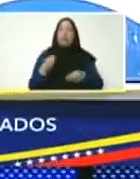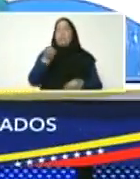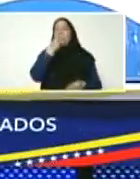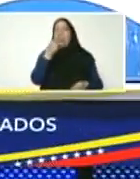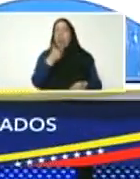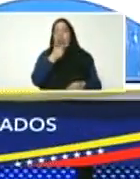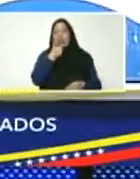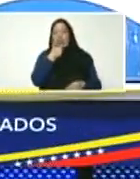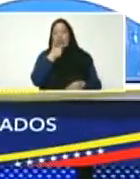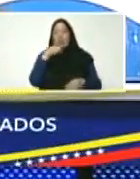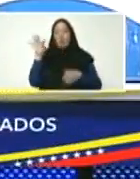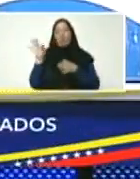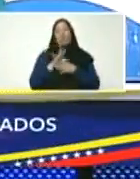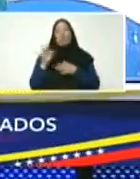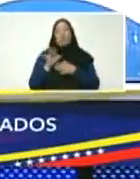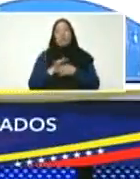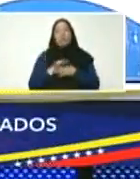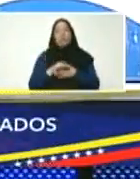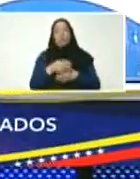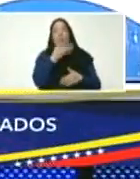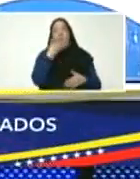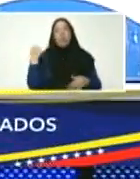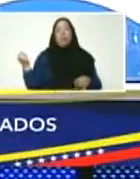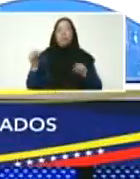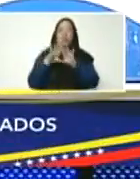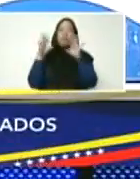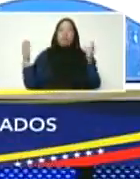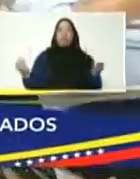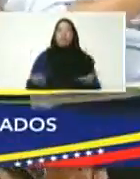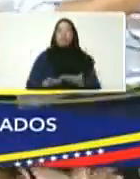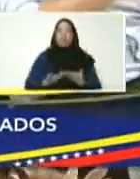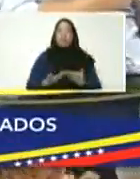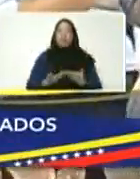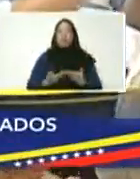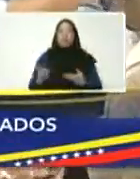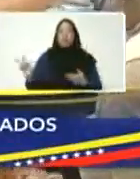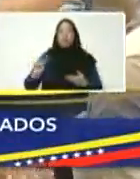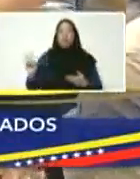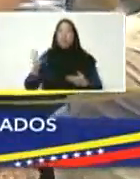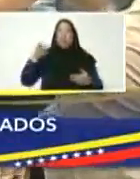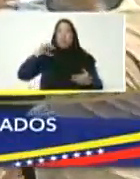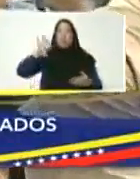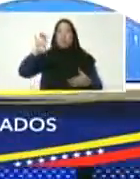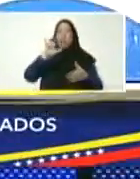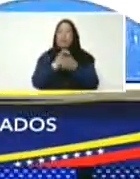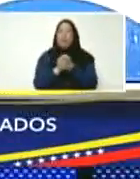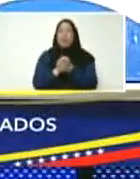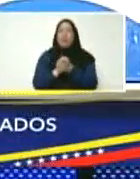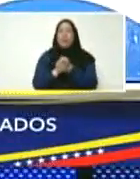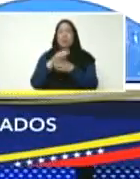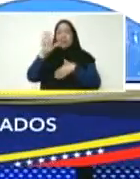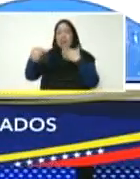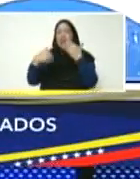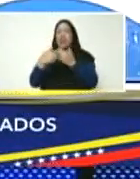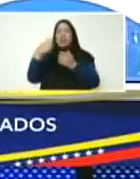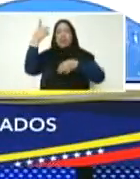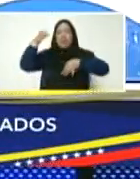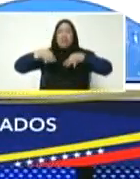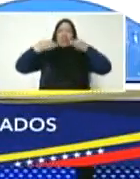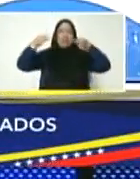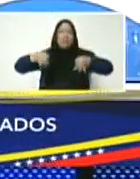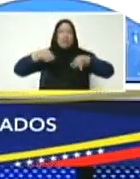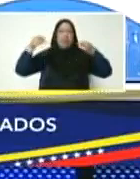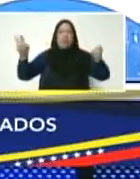bello, el más funcional, el mejor del mundo. Venezuela, patria amada, hasta la victoria